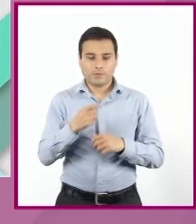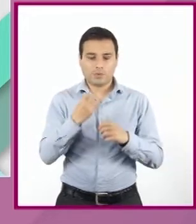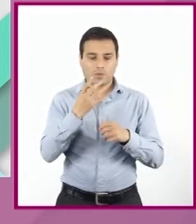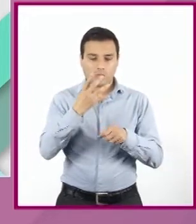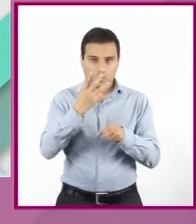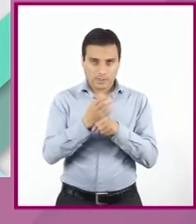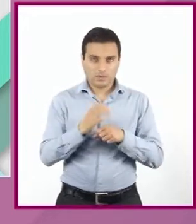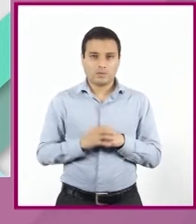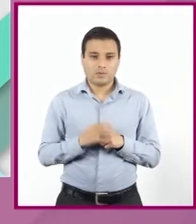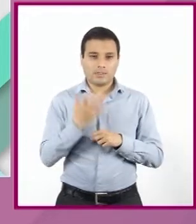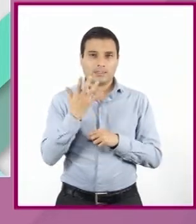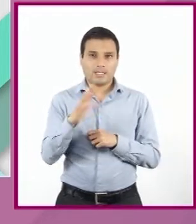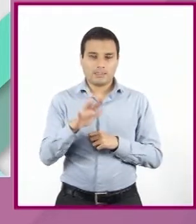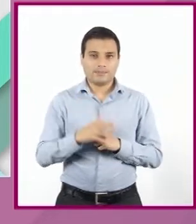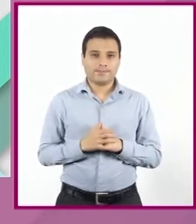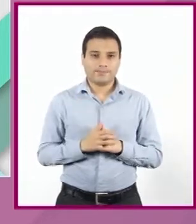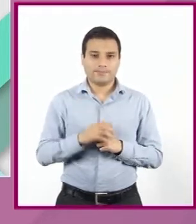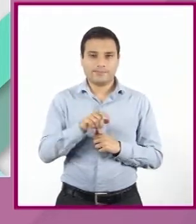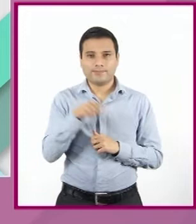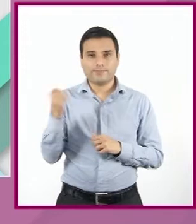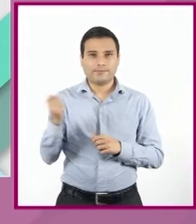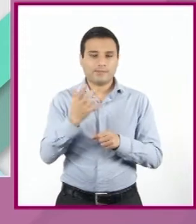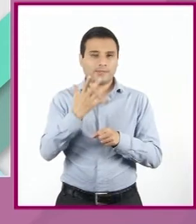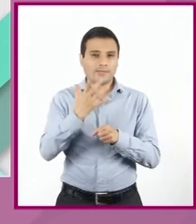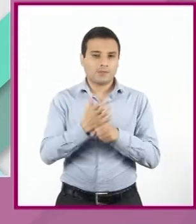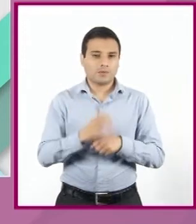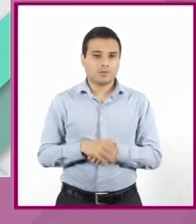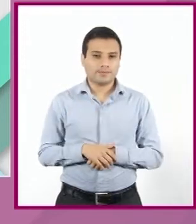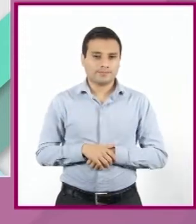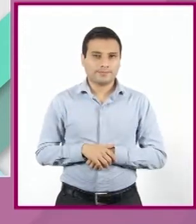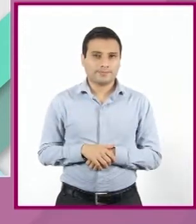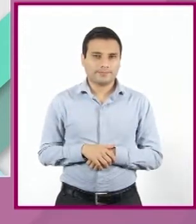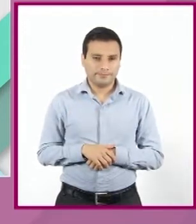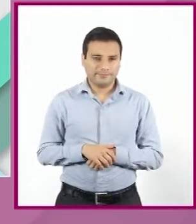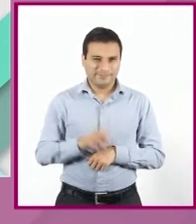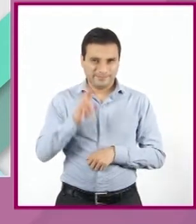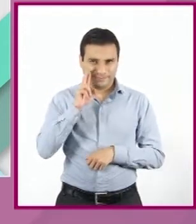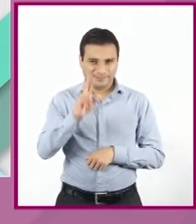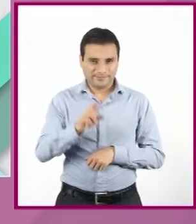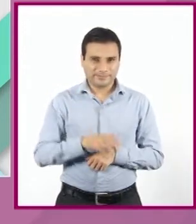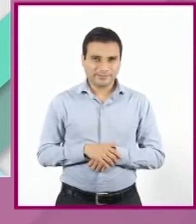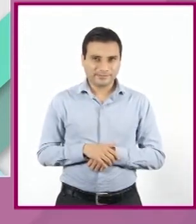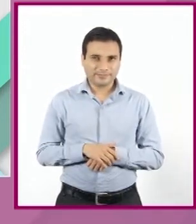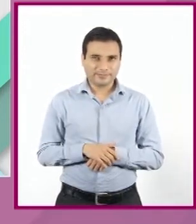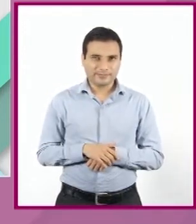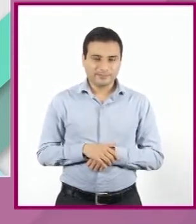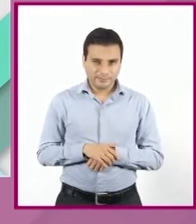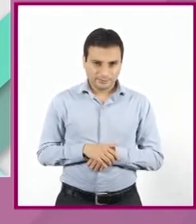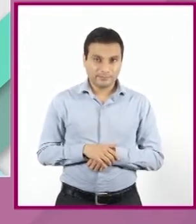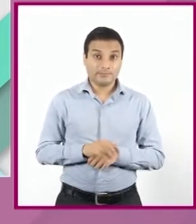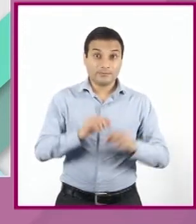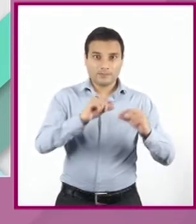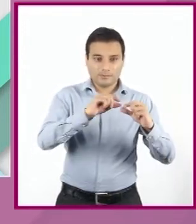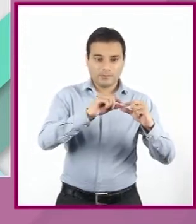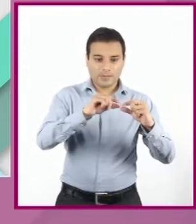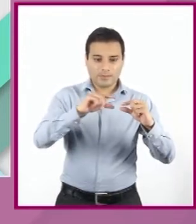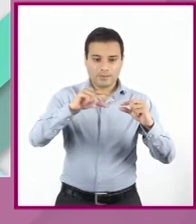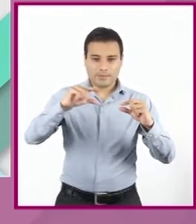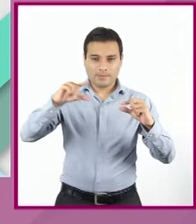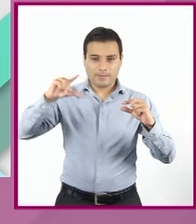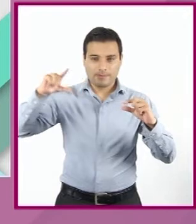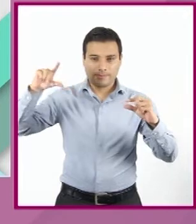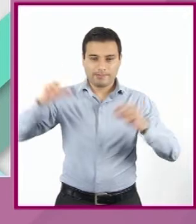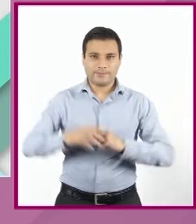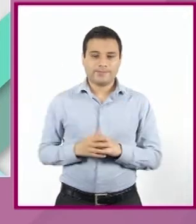término por 10 cuadrados. Como podemos ver, la sucesión es ascendente y la diferencia entre